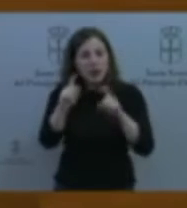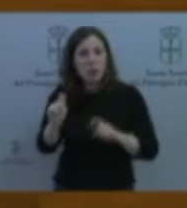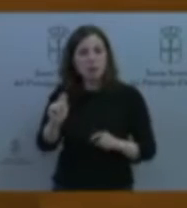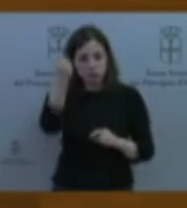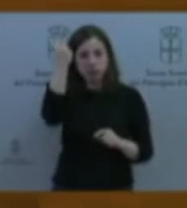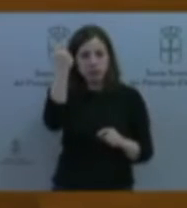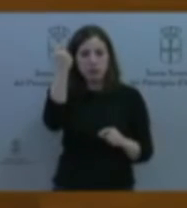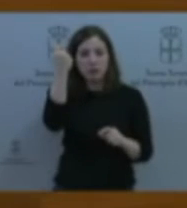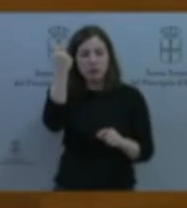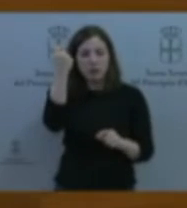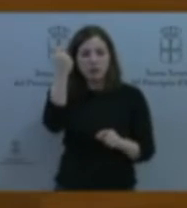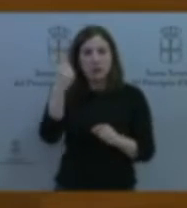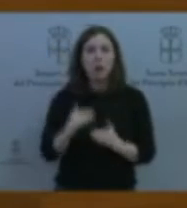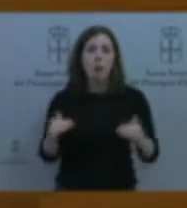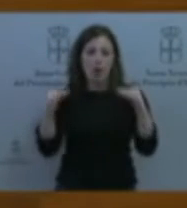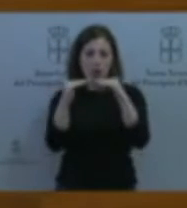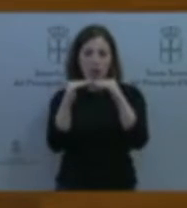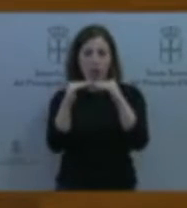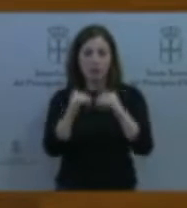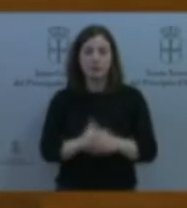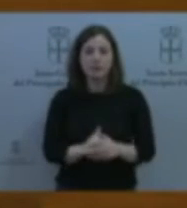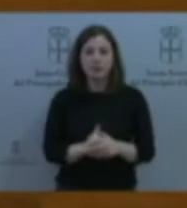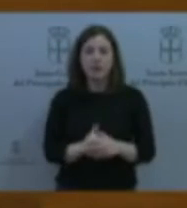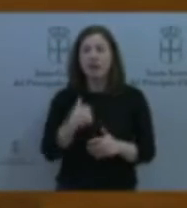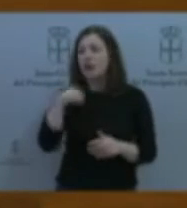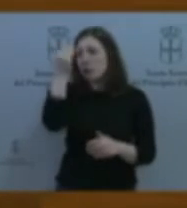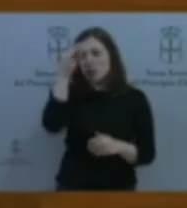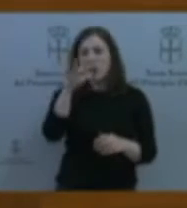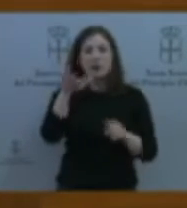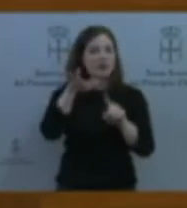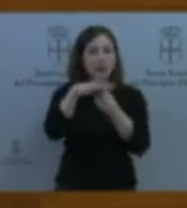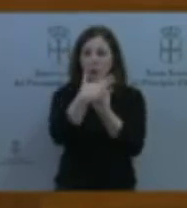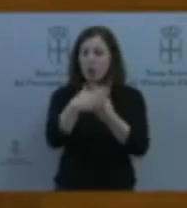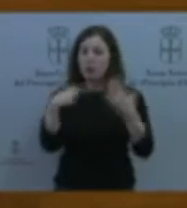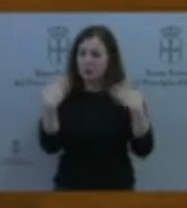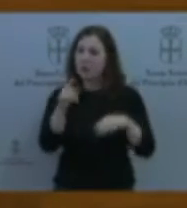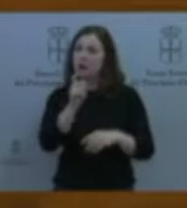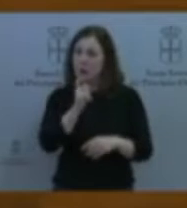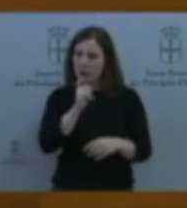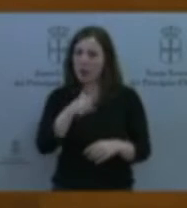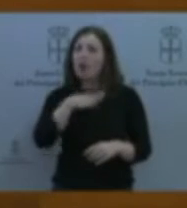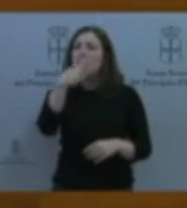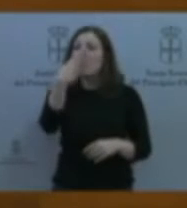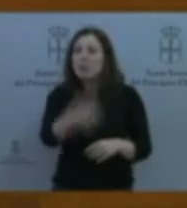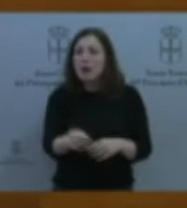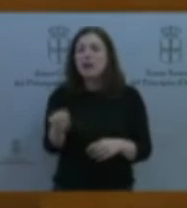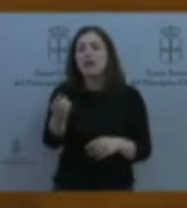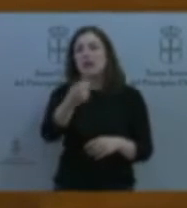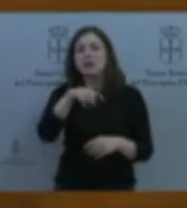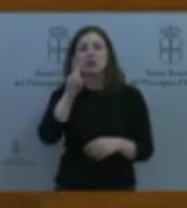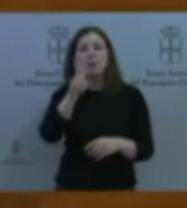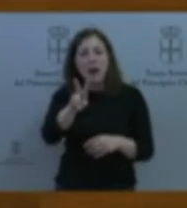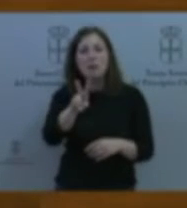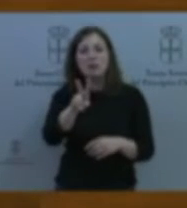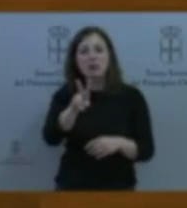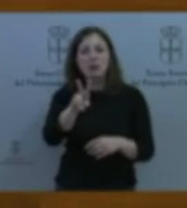temo que estamos en una situación, un momento muy complicado donde puede que veamos un retroceso importante al respecto.